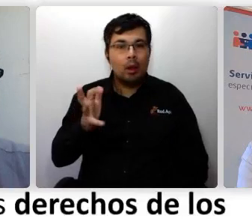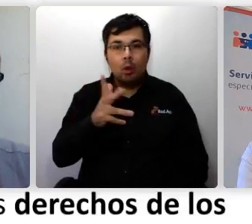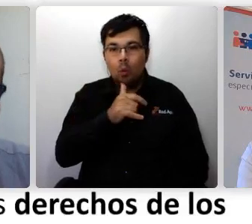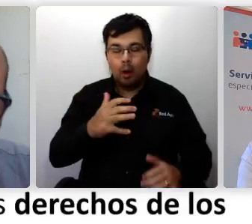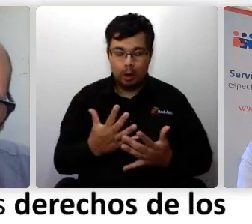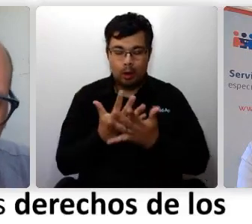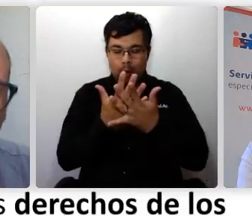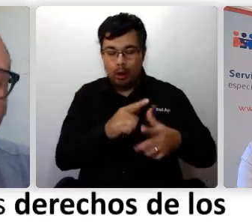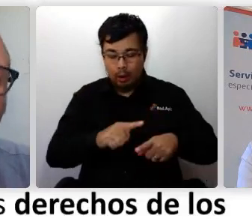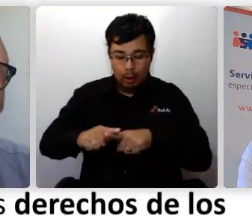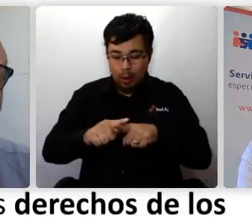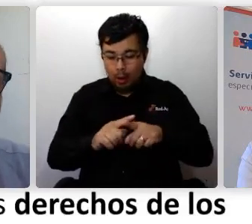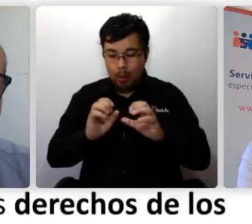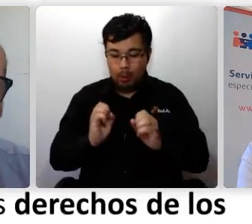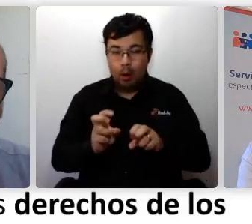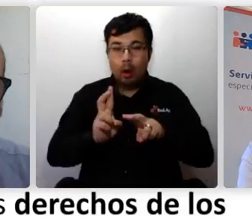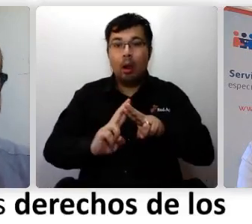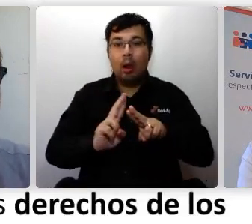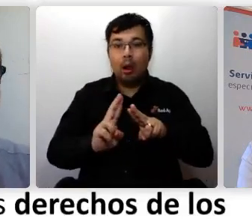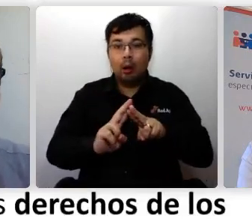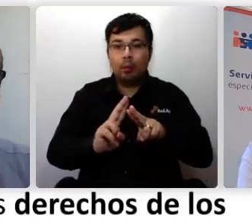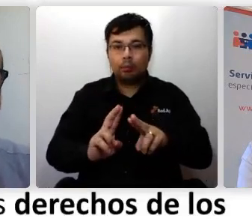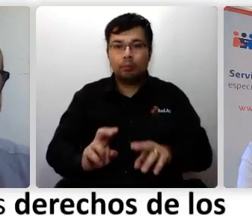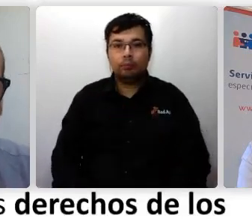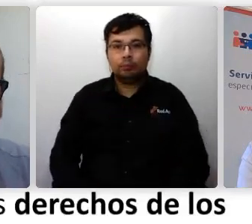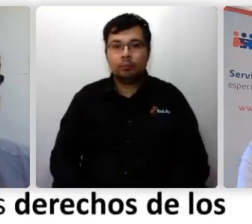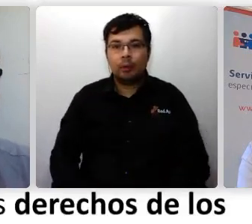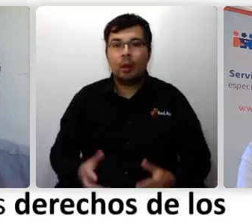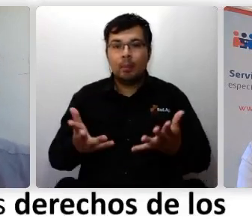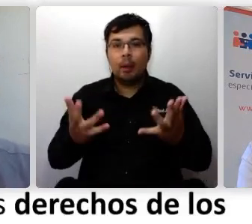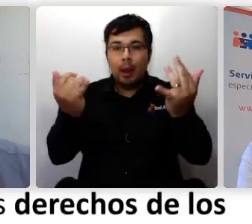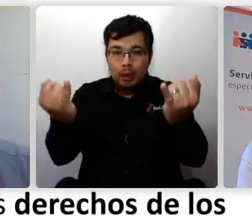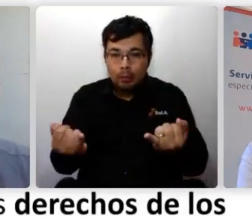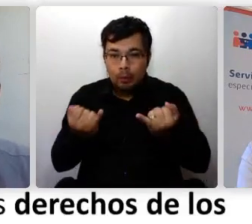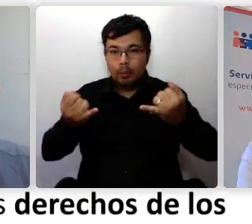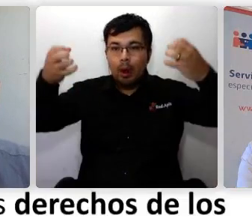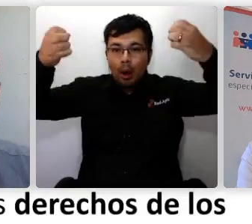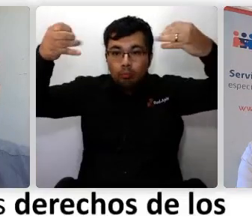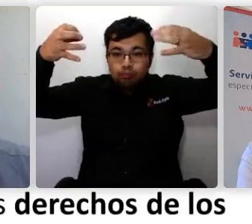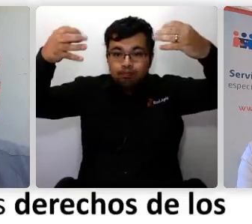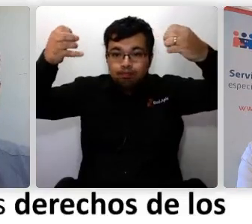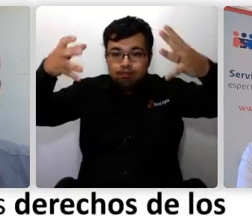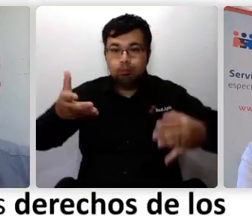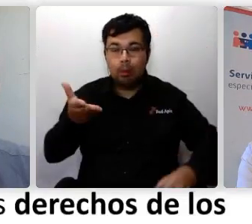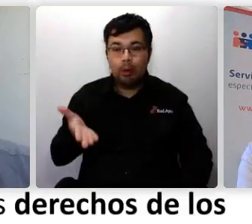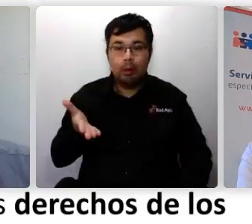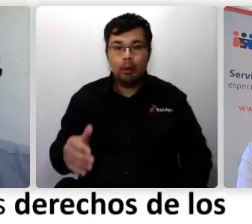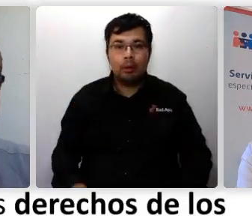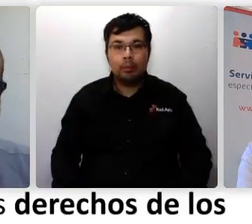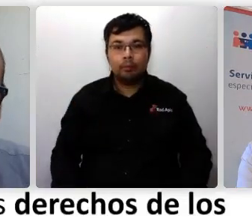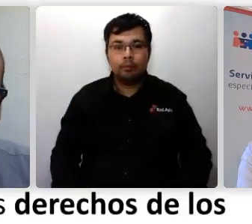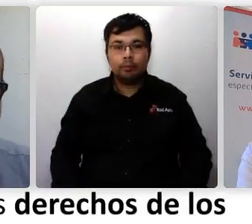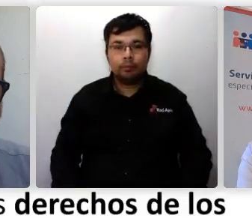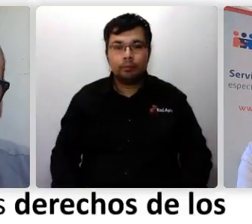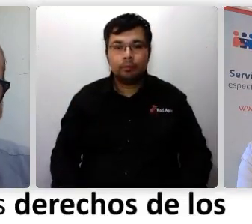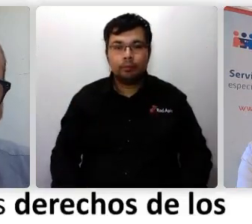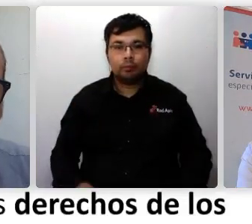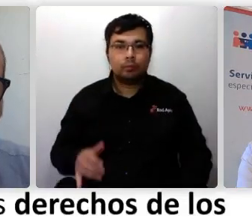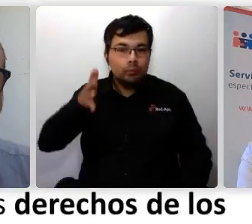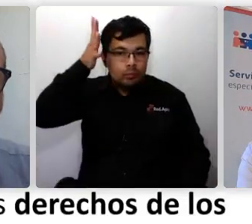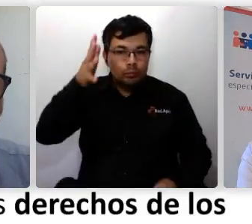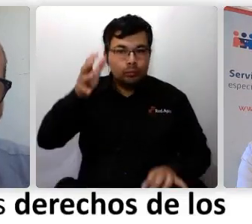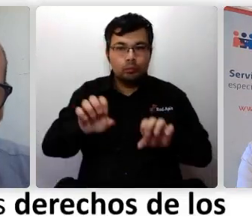sociales para que podamos seguir estas instancias, para poder informarnos, para poder capacitarnos. Y esa capacitación nos permite estar informados y, como siempre